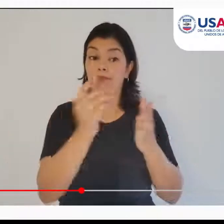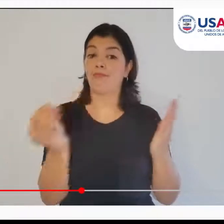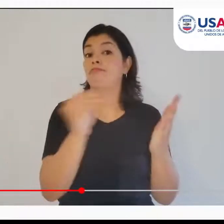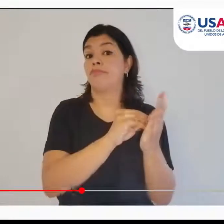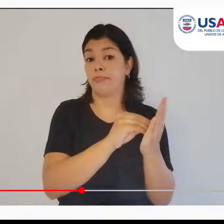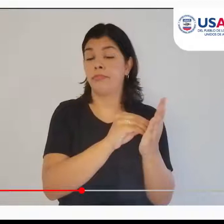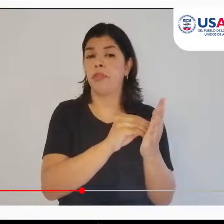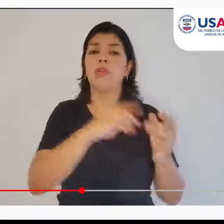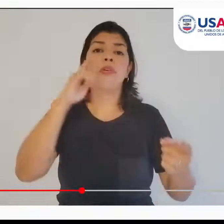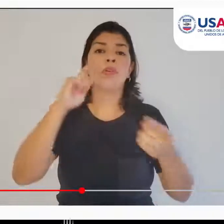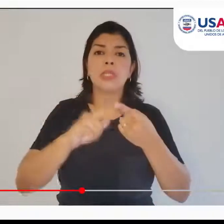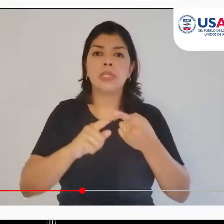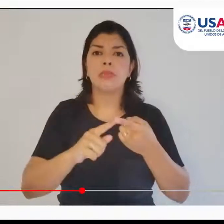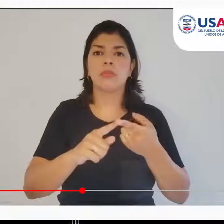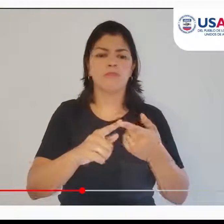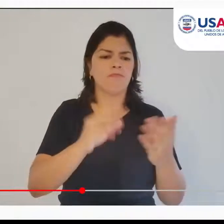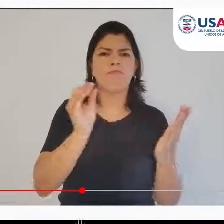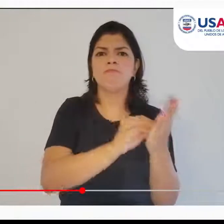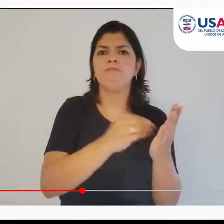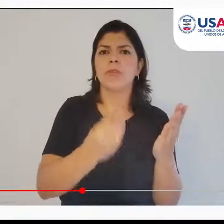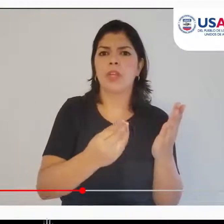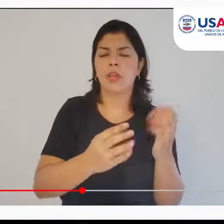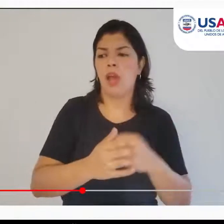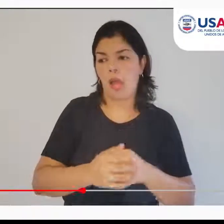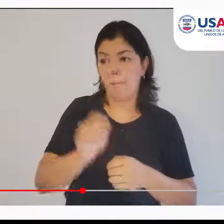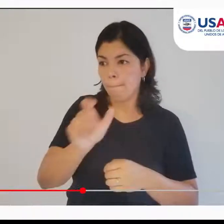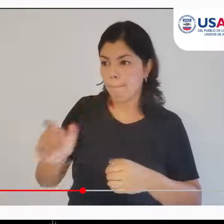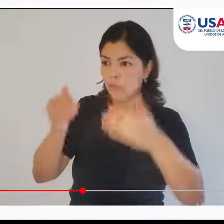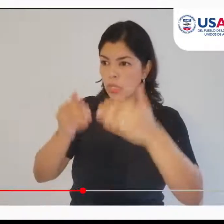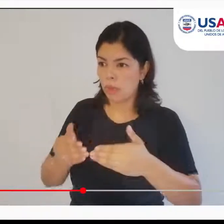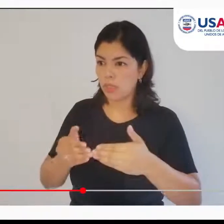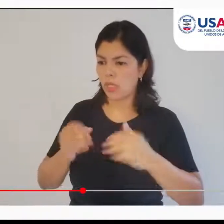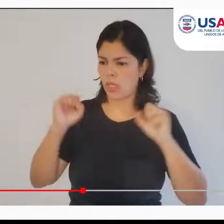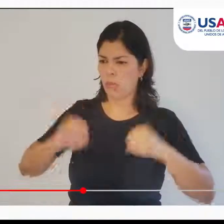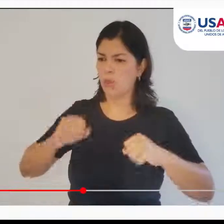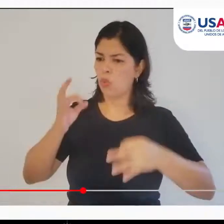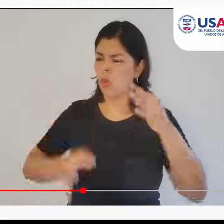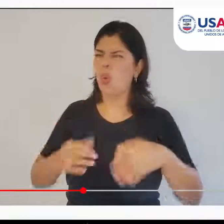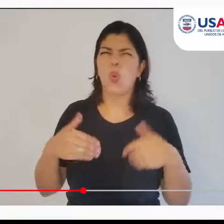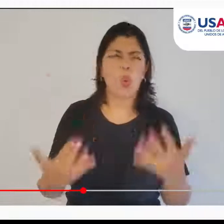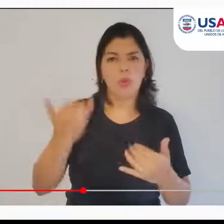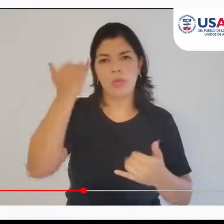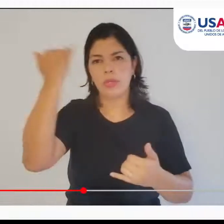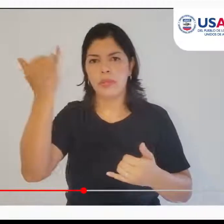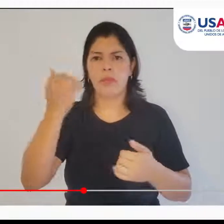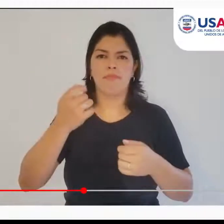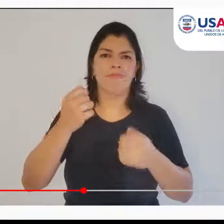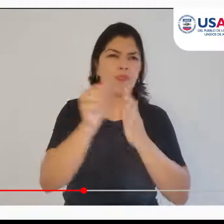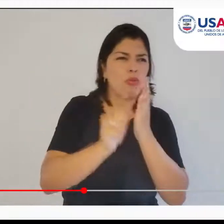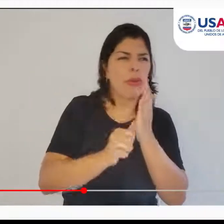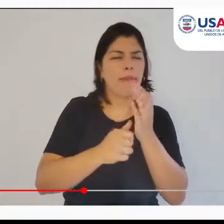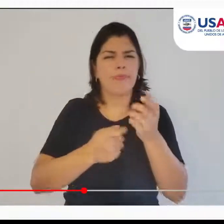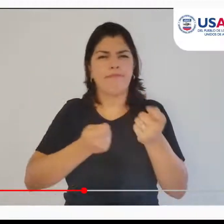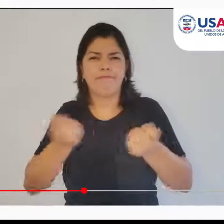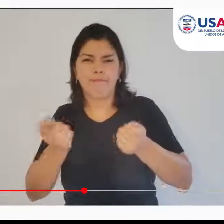desarrollo para poder implementar mecanismos que le garanticen la capacidad jurídica a las personas con discapacidad.